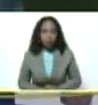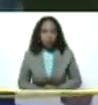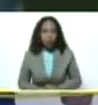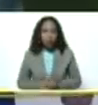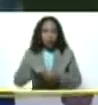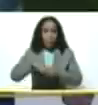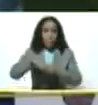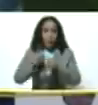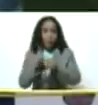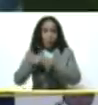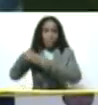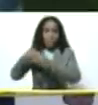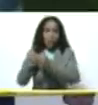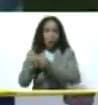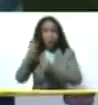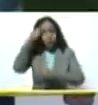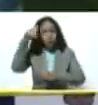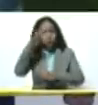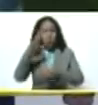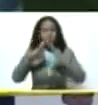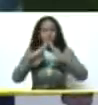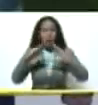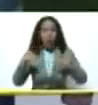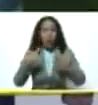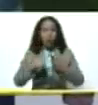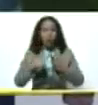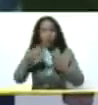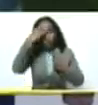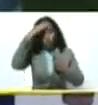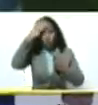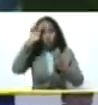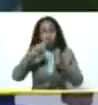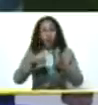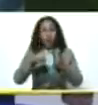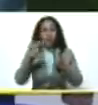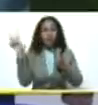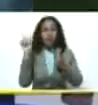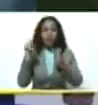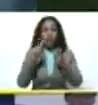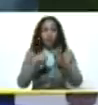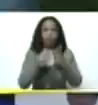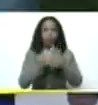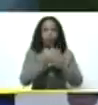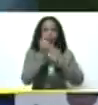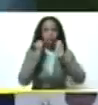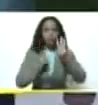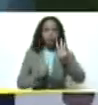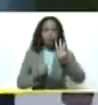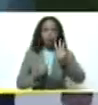excluir a los pueblos de Nicaragua, Cuba y Venezuela.